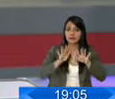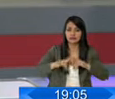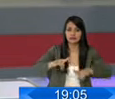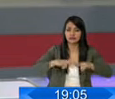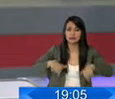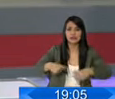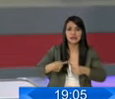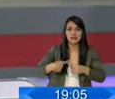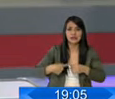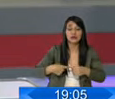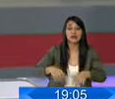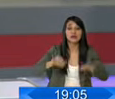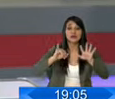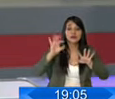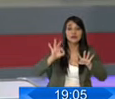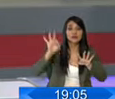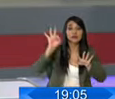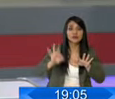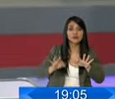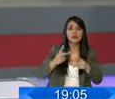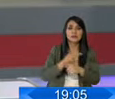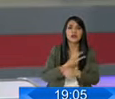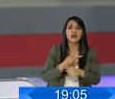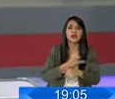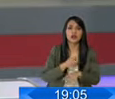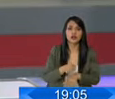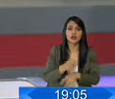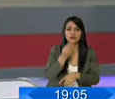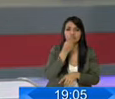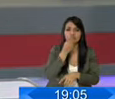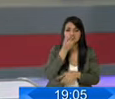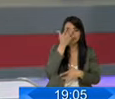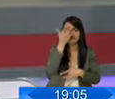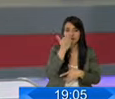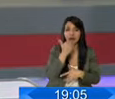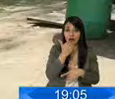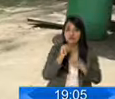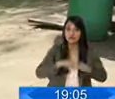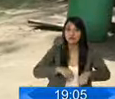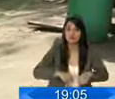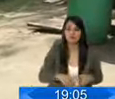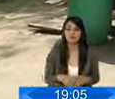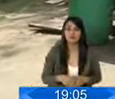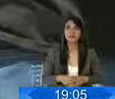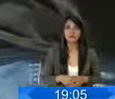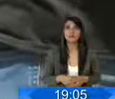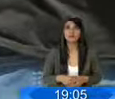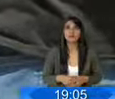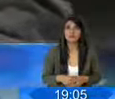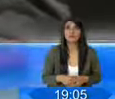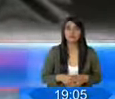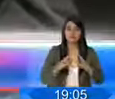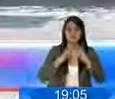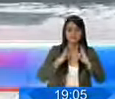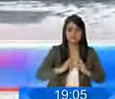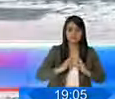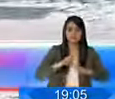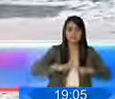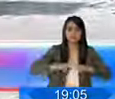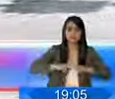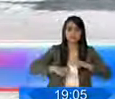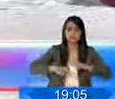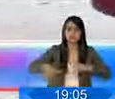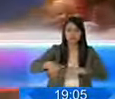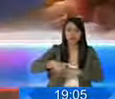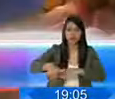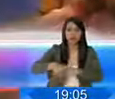Quito tienen solo un 6% de riesgo alto para contagiar enfermedades. La comida que se oferta en kioscos proveniente de